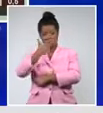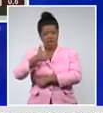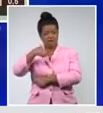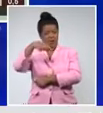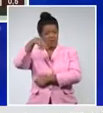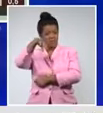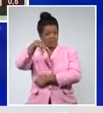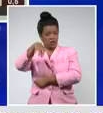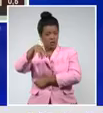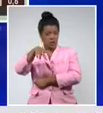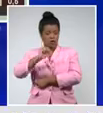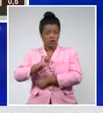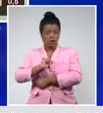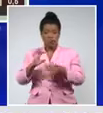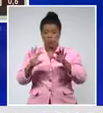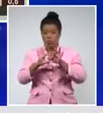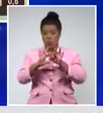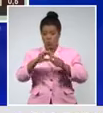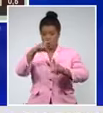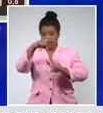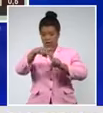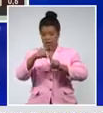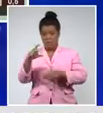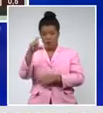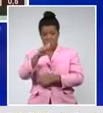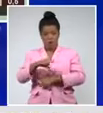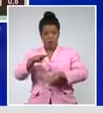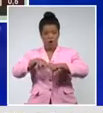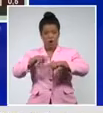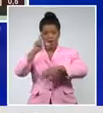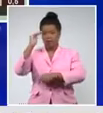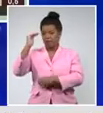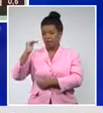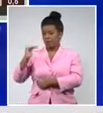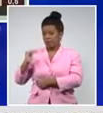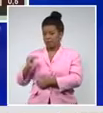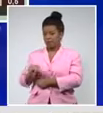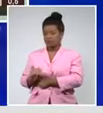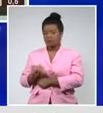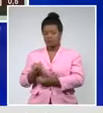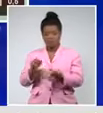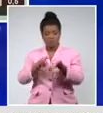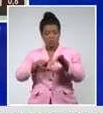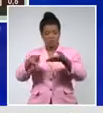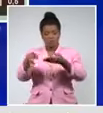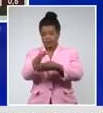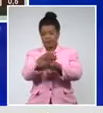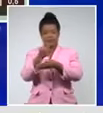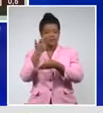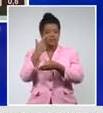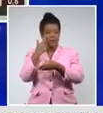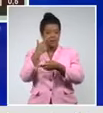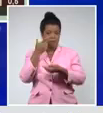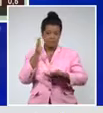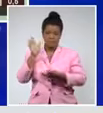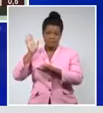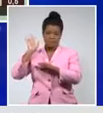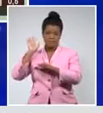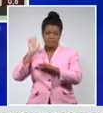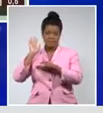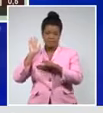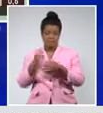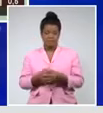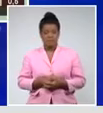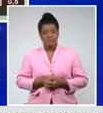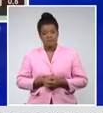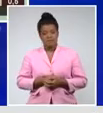Río, Guantánamo, Camagüey, Holguín y así. Ustedes pueden ver los representados en el pastel ese